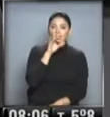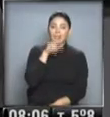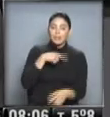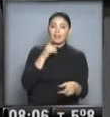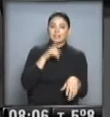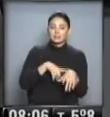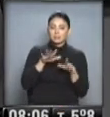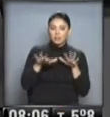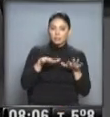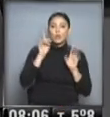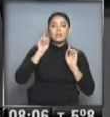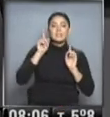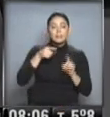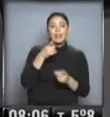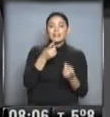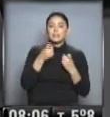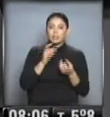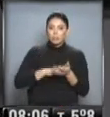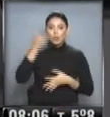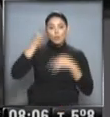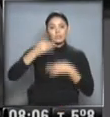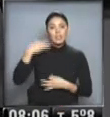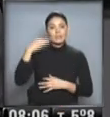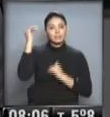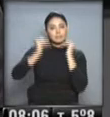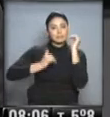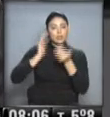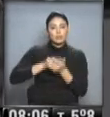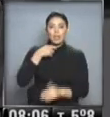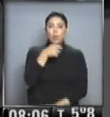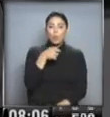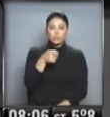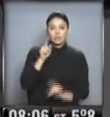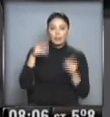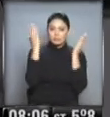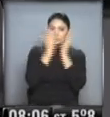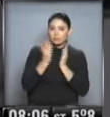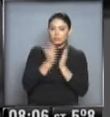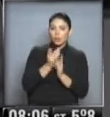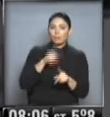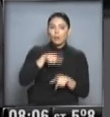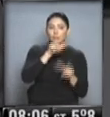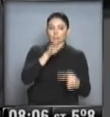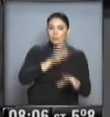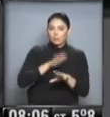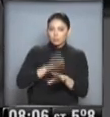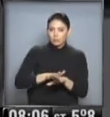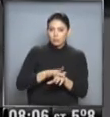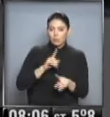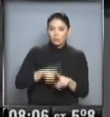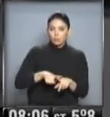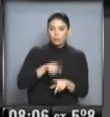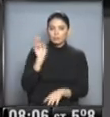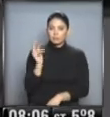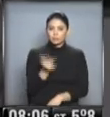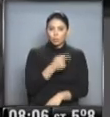el tiempo, sino también en la necesidad de que la justicia avance en los juicios y en la investigación por las responsabilidades civiles en los delitos